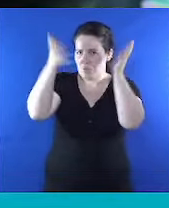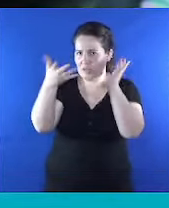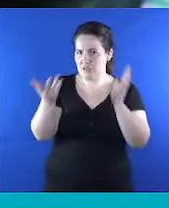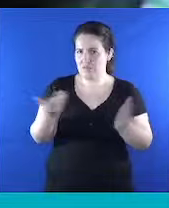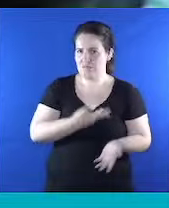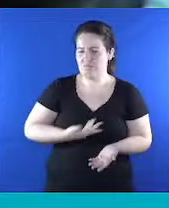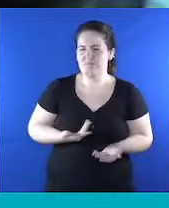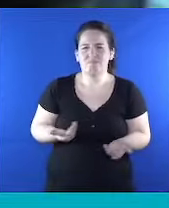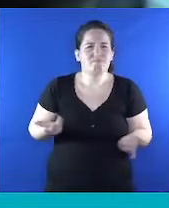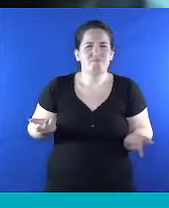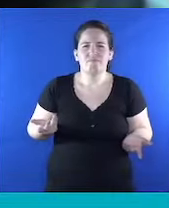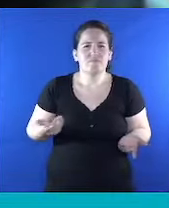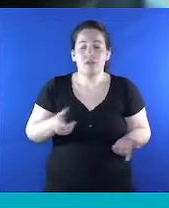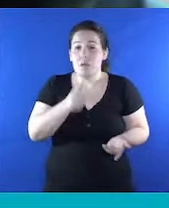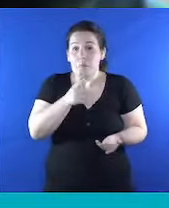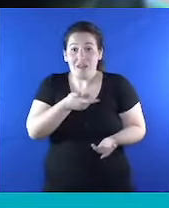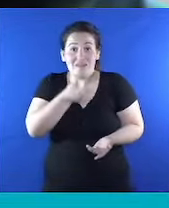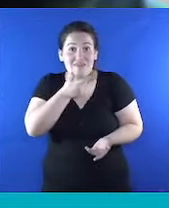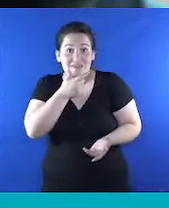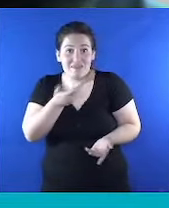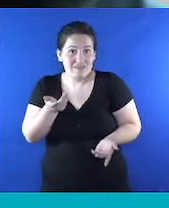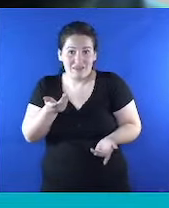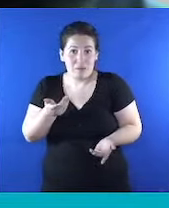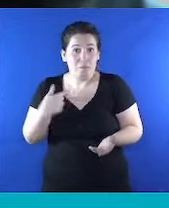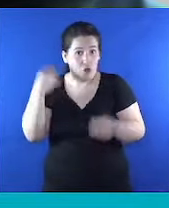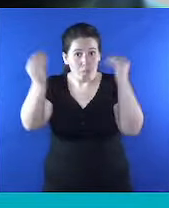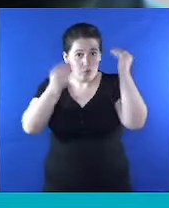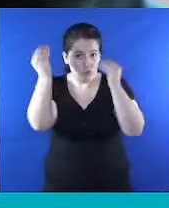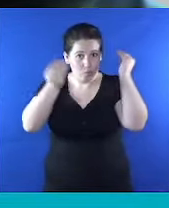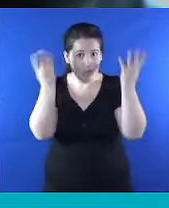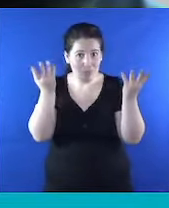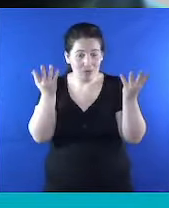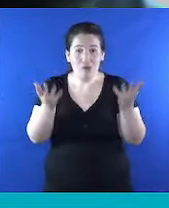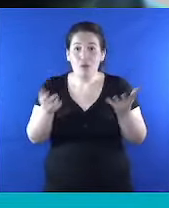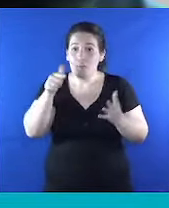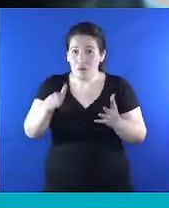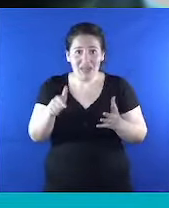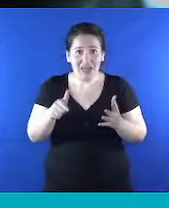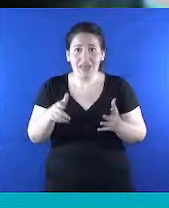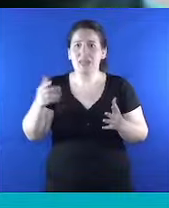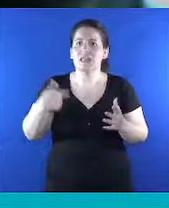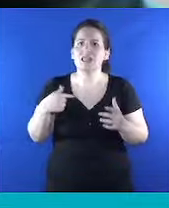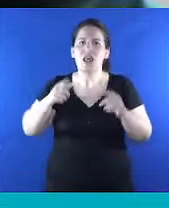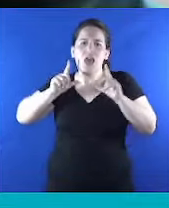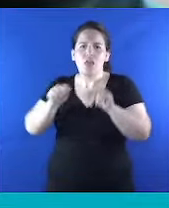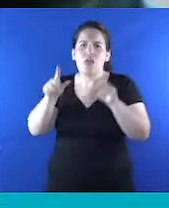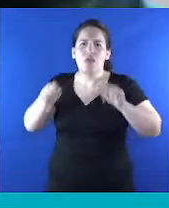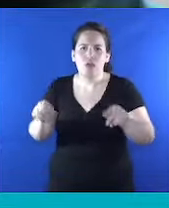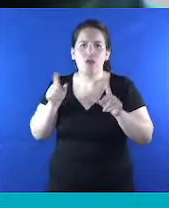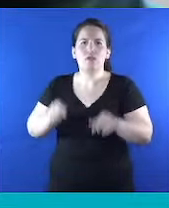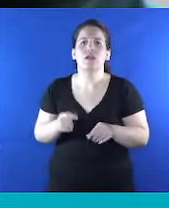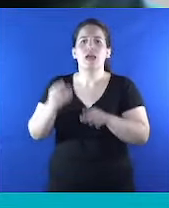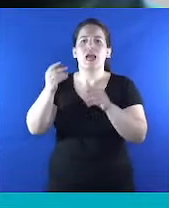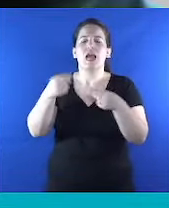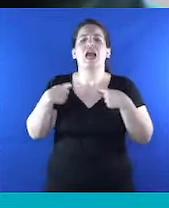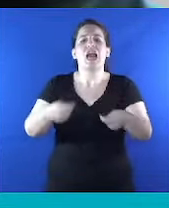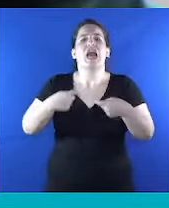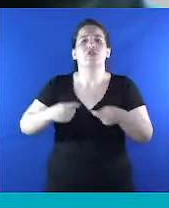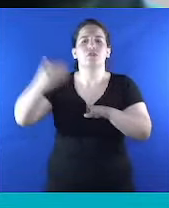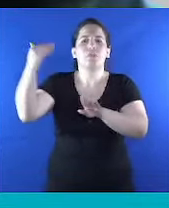Miley y parece gracioso pero no es gracioso es preocupante porque así con toda esa denuncia de recorte de gastos